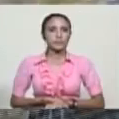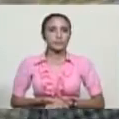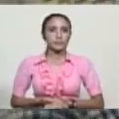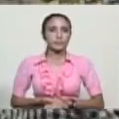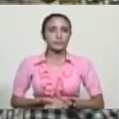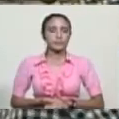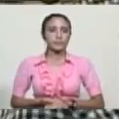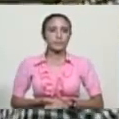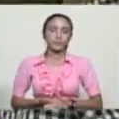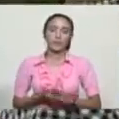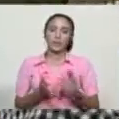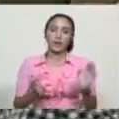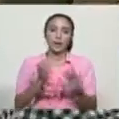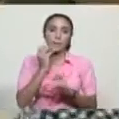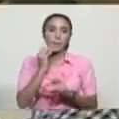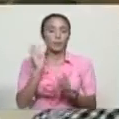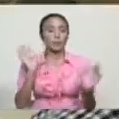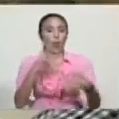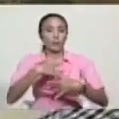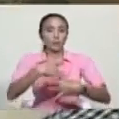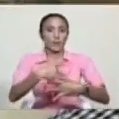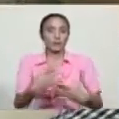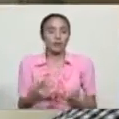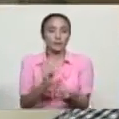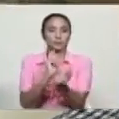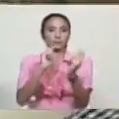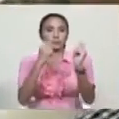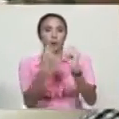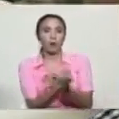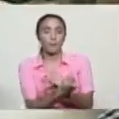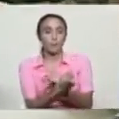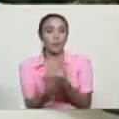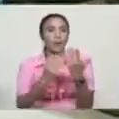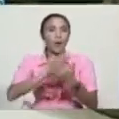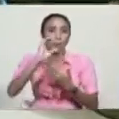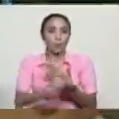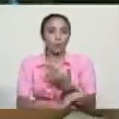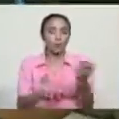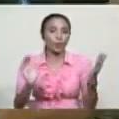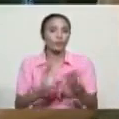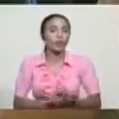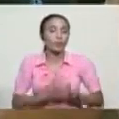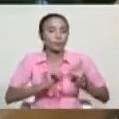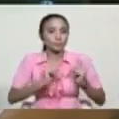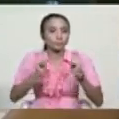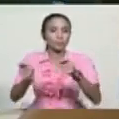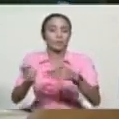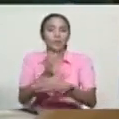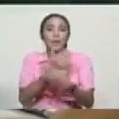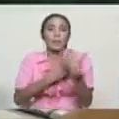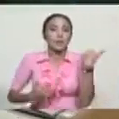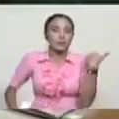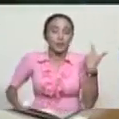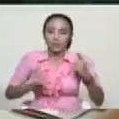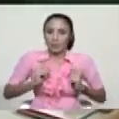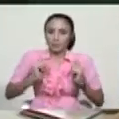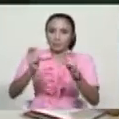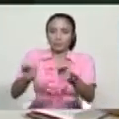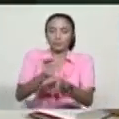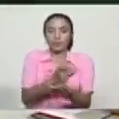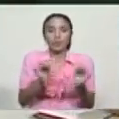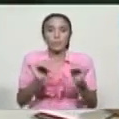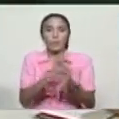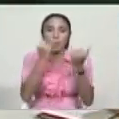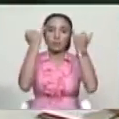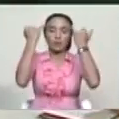ser que fuera interesante que dependiera directamente de la presidencia para poder entonces sí desde ahí